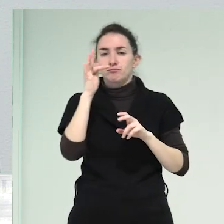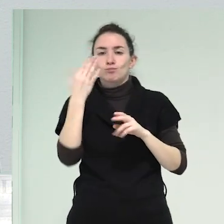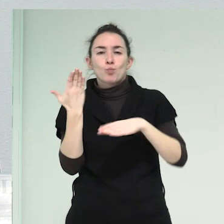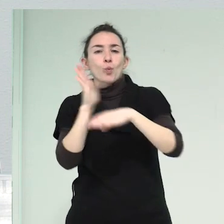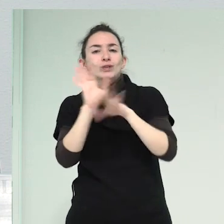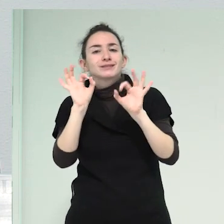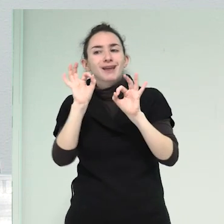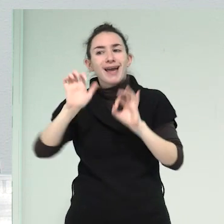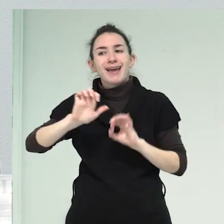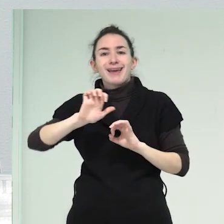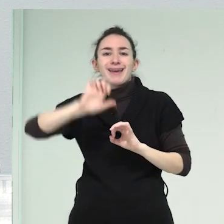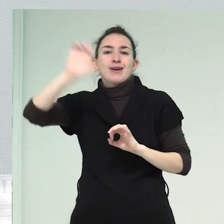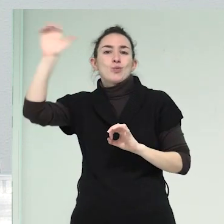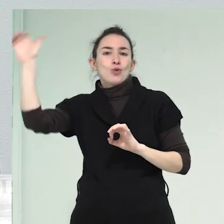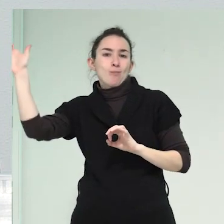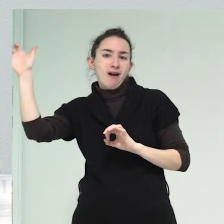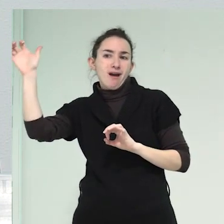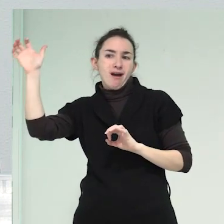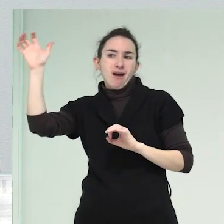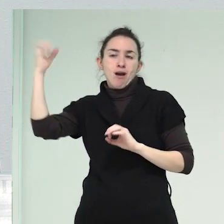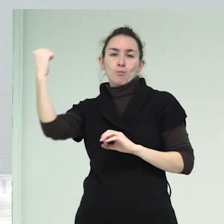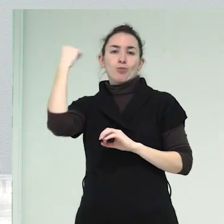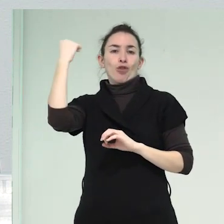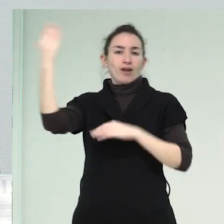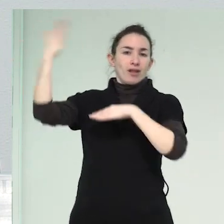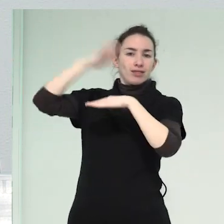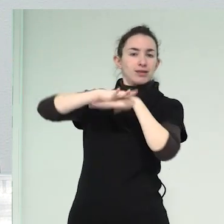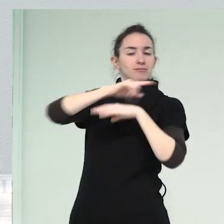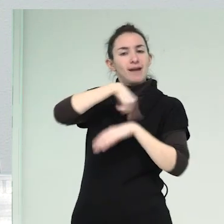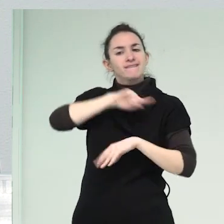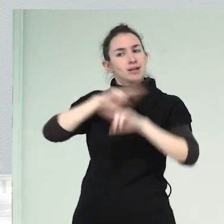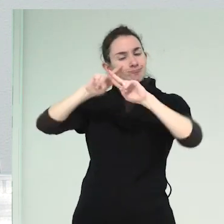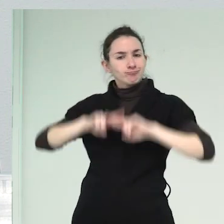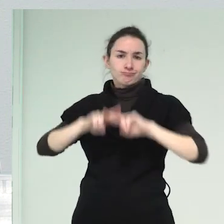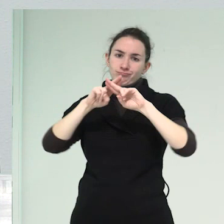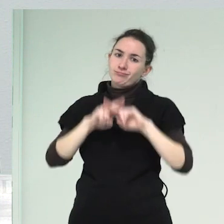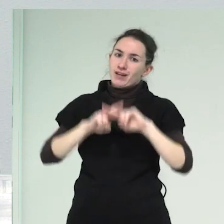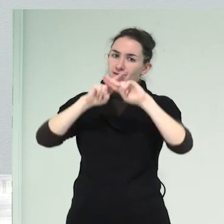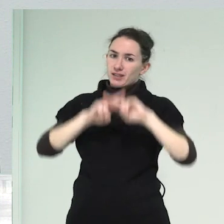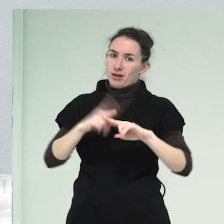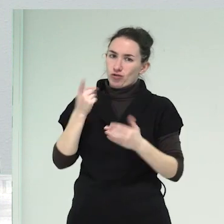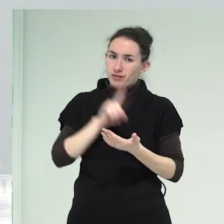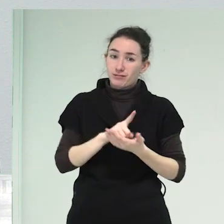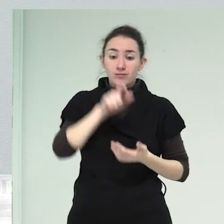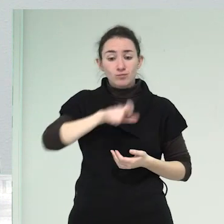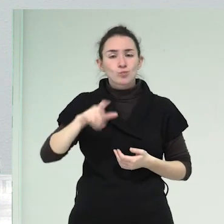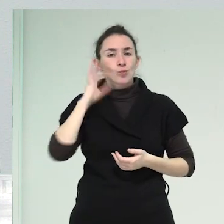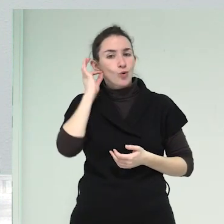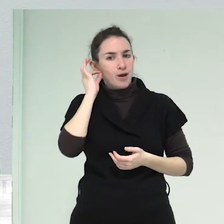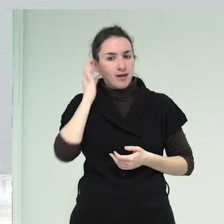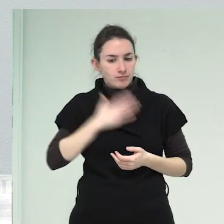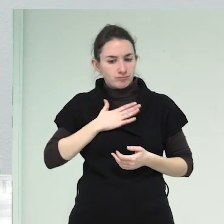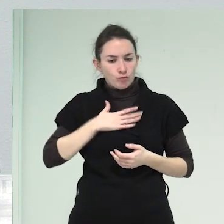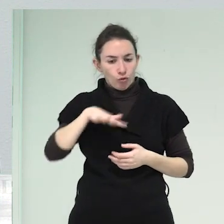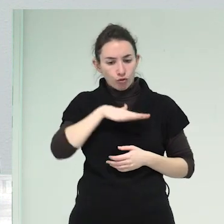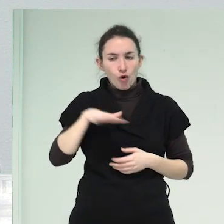hegemónico occidental y eurocéntrico, producido por mujeres que dentro de su hegemonía